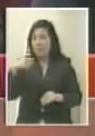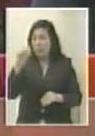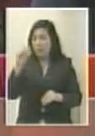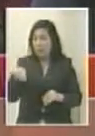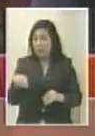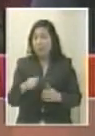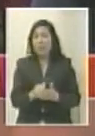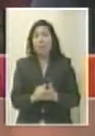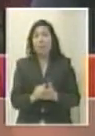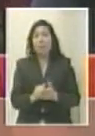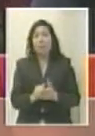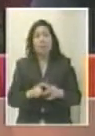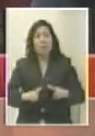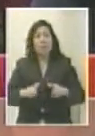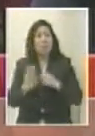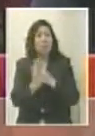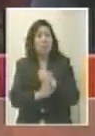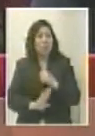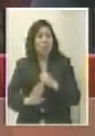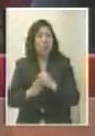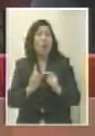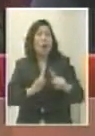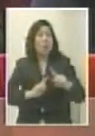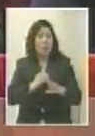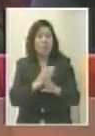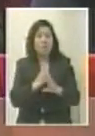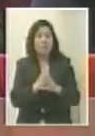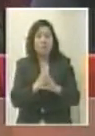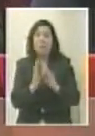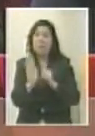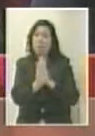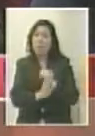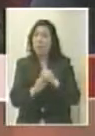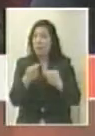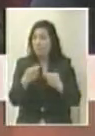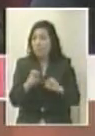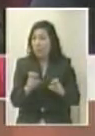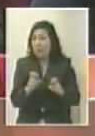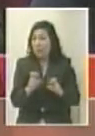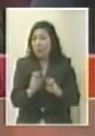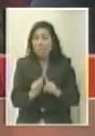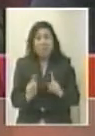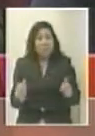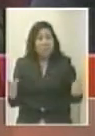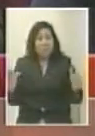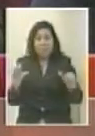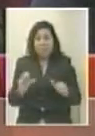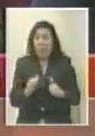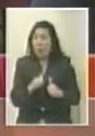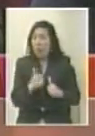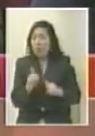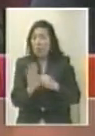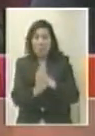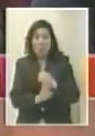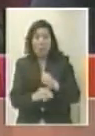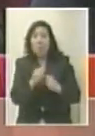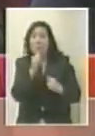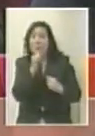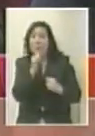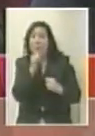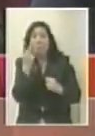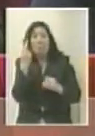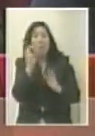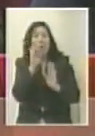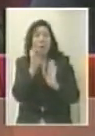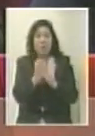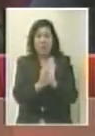15% del territorio protegido bajo alguna forma de área protegida pública, sin perjuicio de otras formas de protección privadas, como por